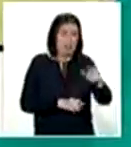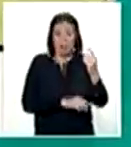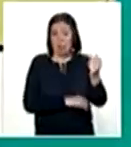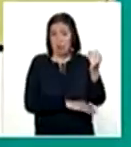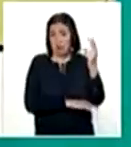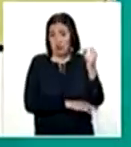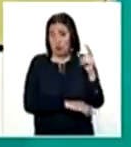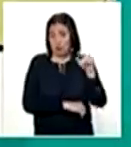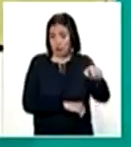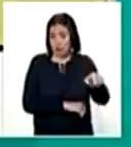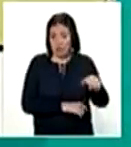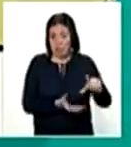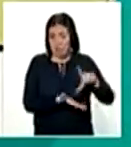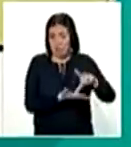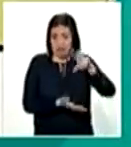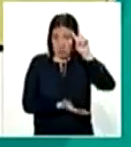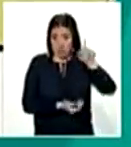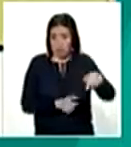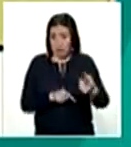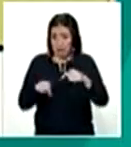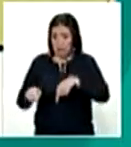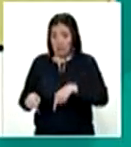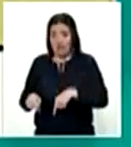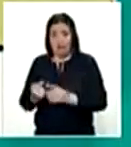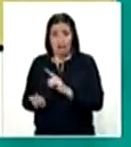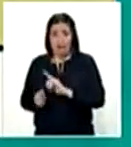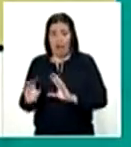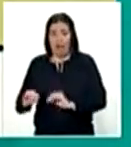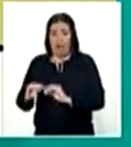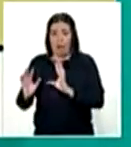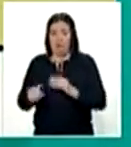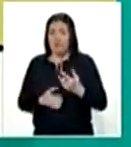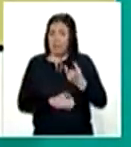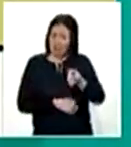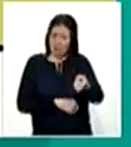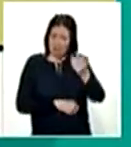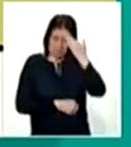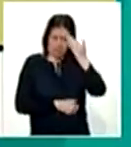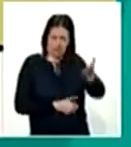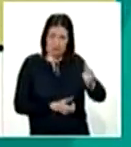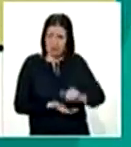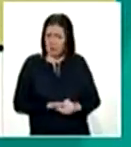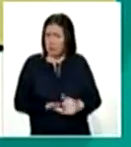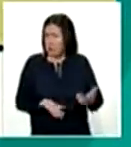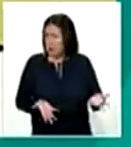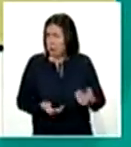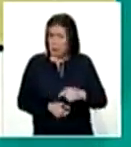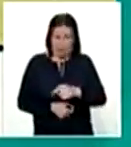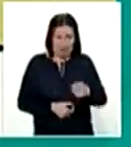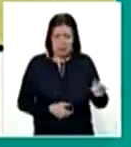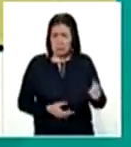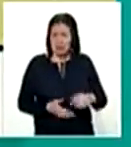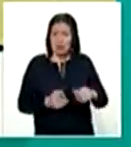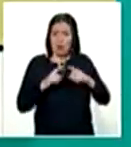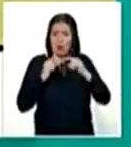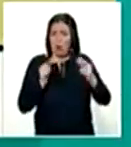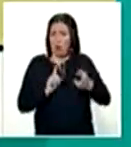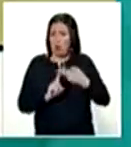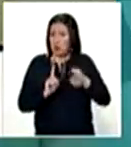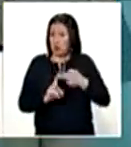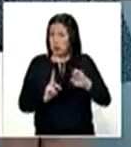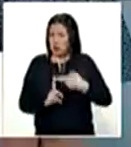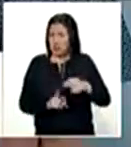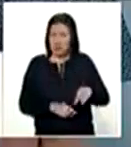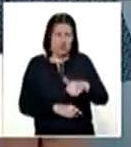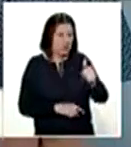compañeras. Y definitivamente esto te juega una mala pasada. Así es. Ahora, lo que sabemos un poco, Gerson, además, es que ellos están en un hotel, digamos, donde el resto